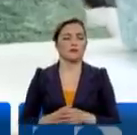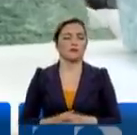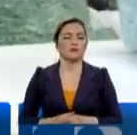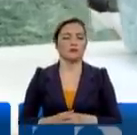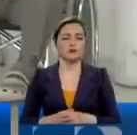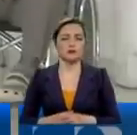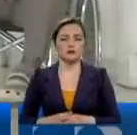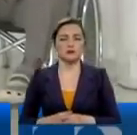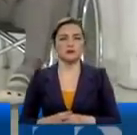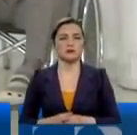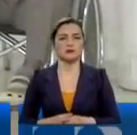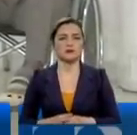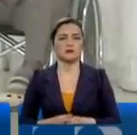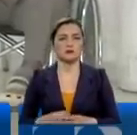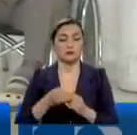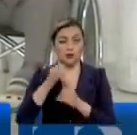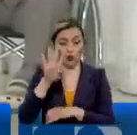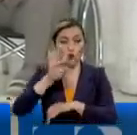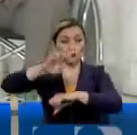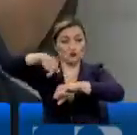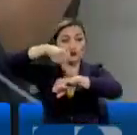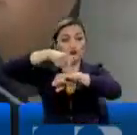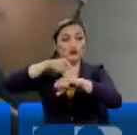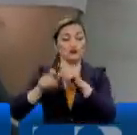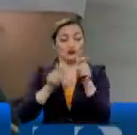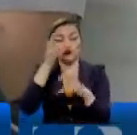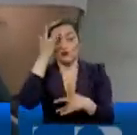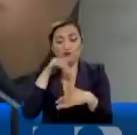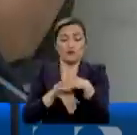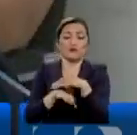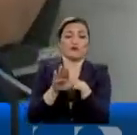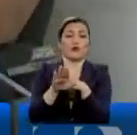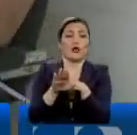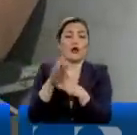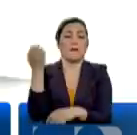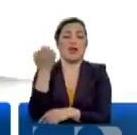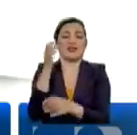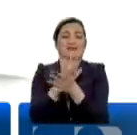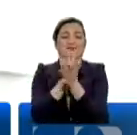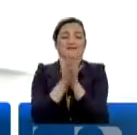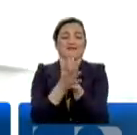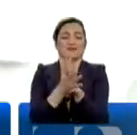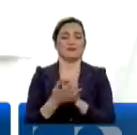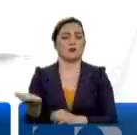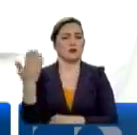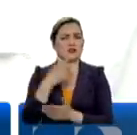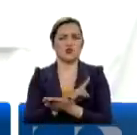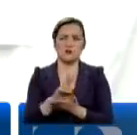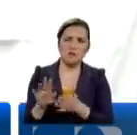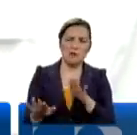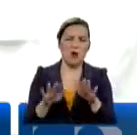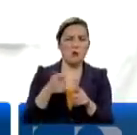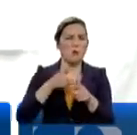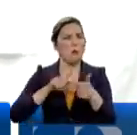patología respiratoria. En las últimas 48 horas ningún paciente ha ingresado al área de emergencia. Hasta hace 12 semanas teníamos